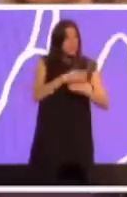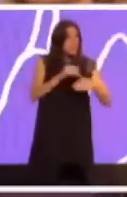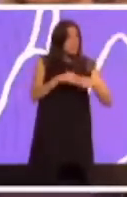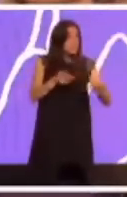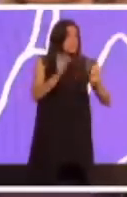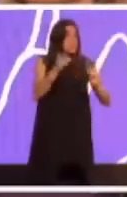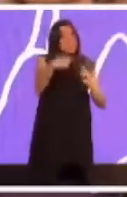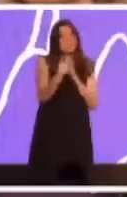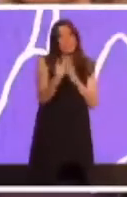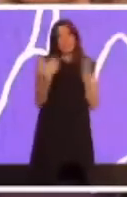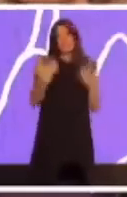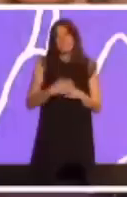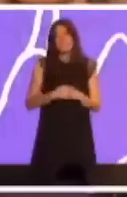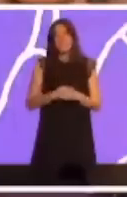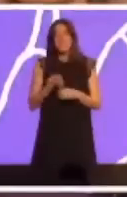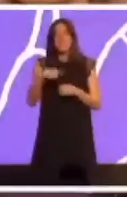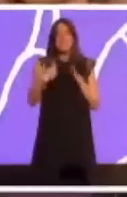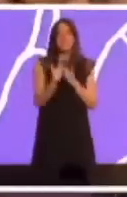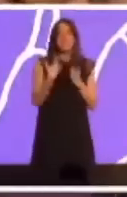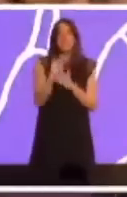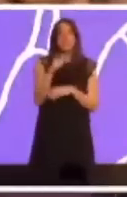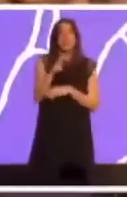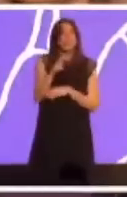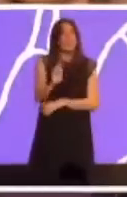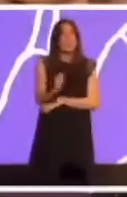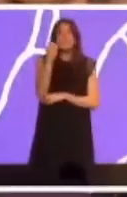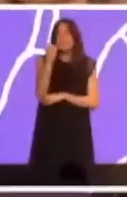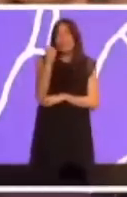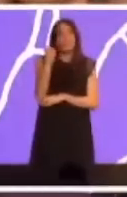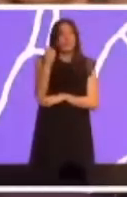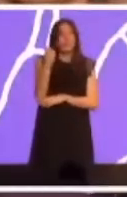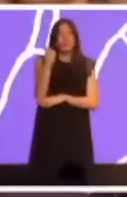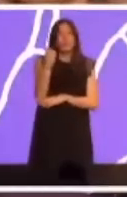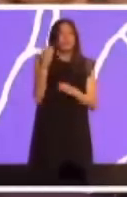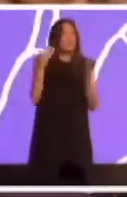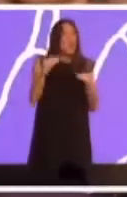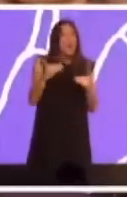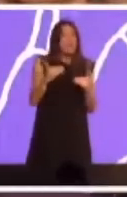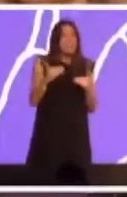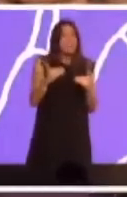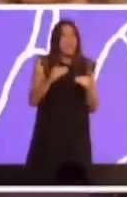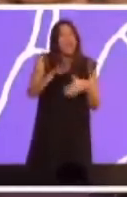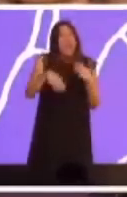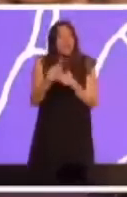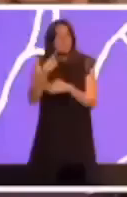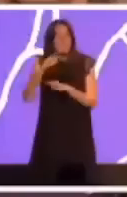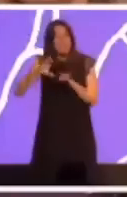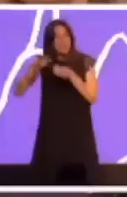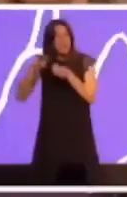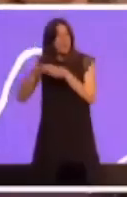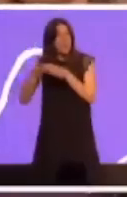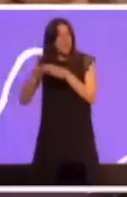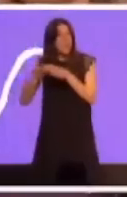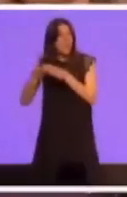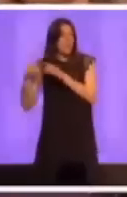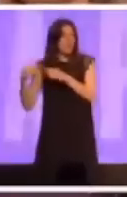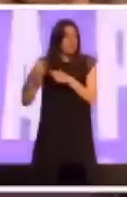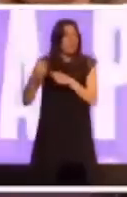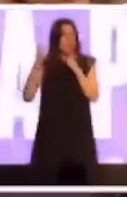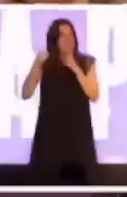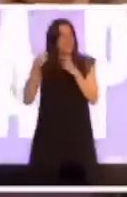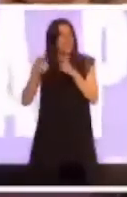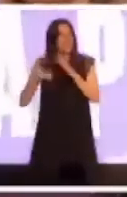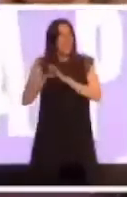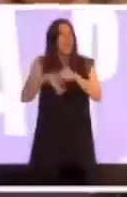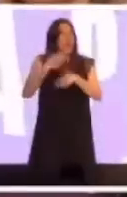nos han explicado que no hay derecho conquistado sin que una panda de reaccionarios intente frenar esos avances intente